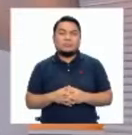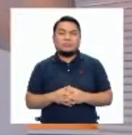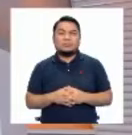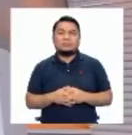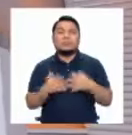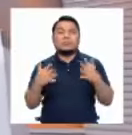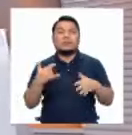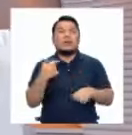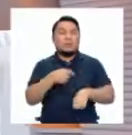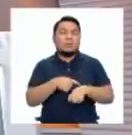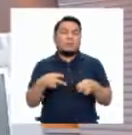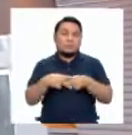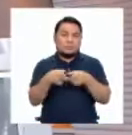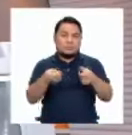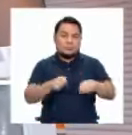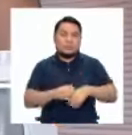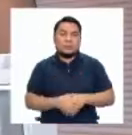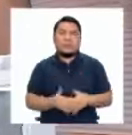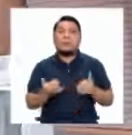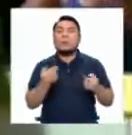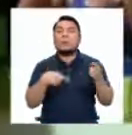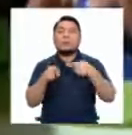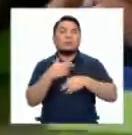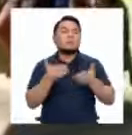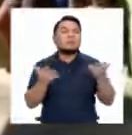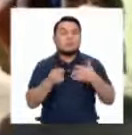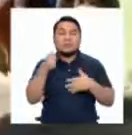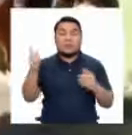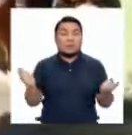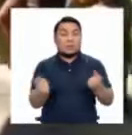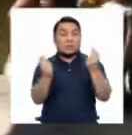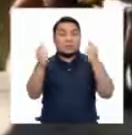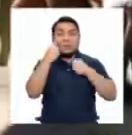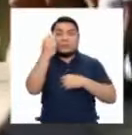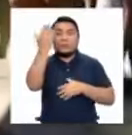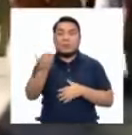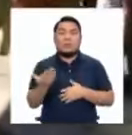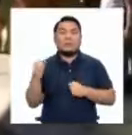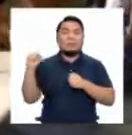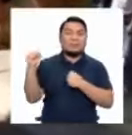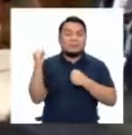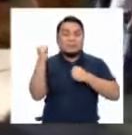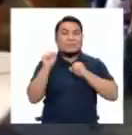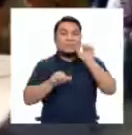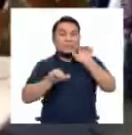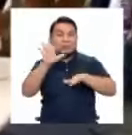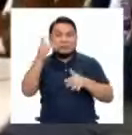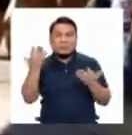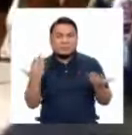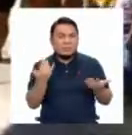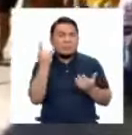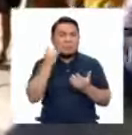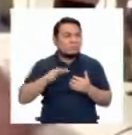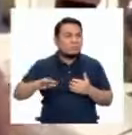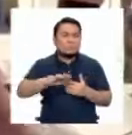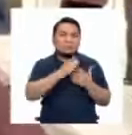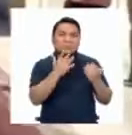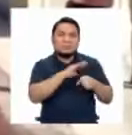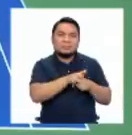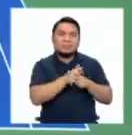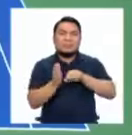Bien, es momento de ir a una nueva pausa. Cuando regresemos, la celebración de un quinceañero en plena pandemia.